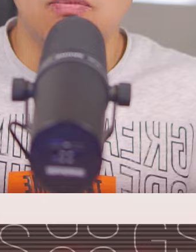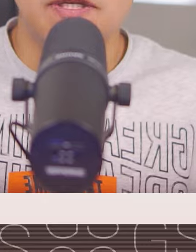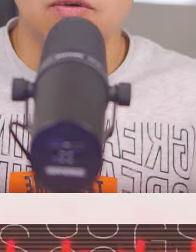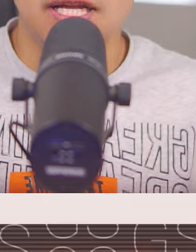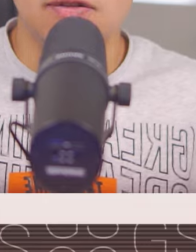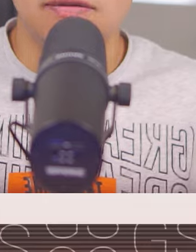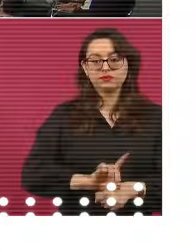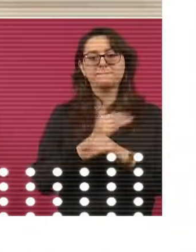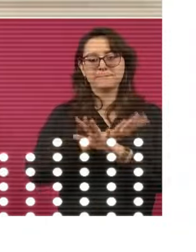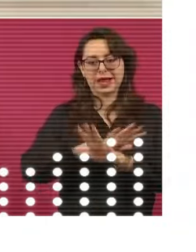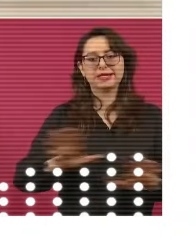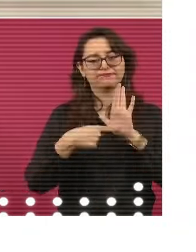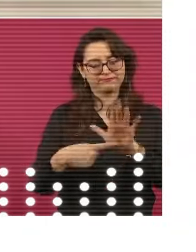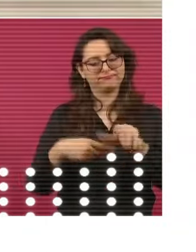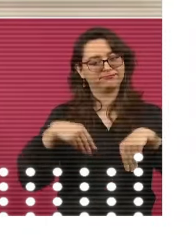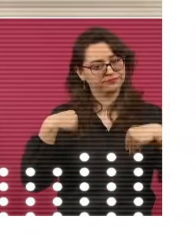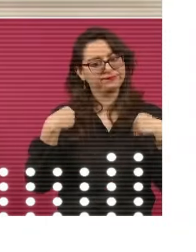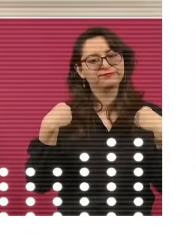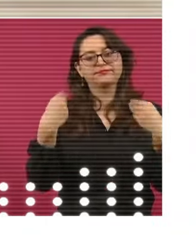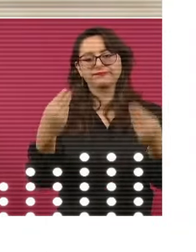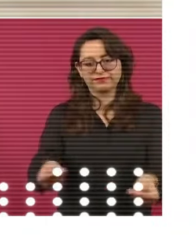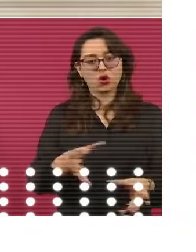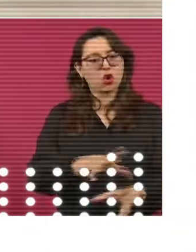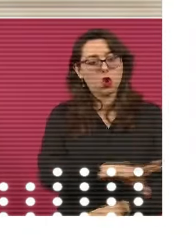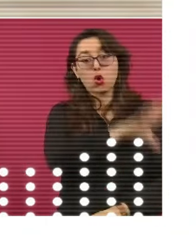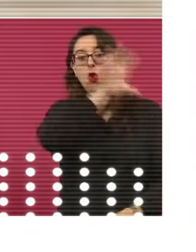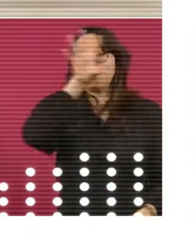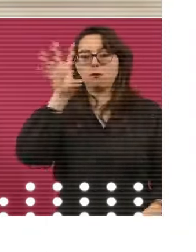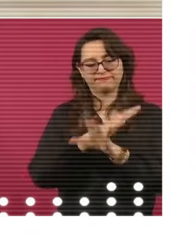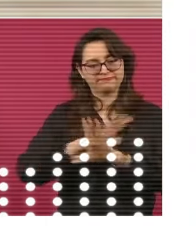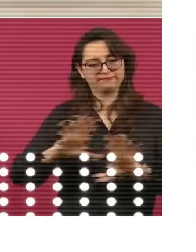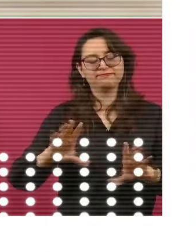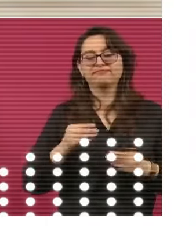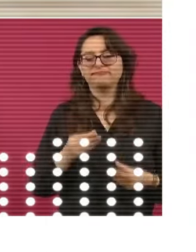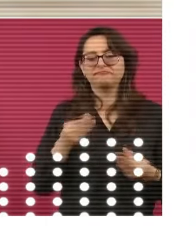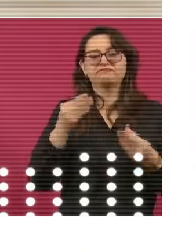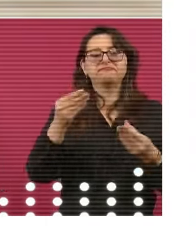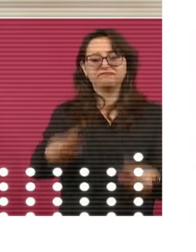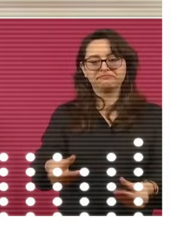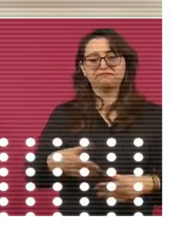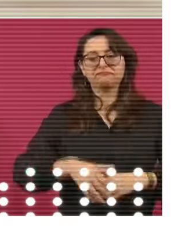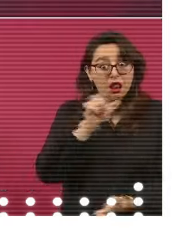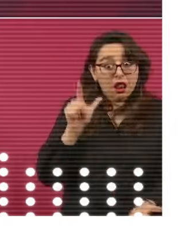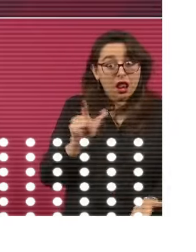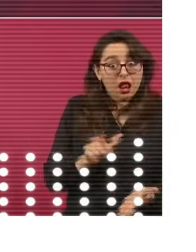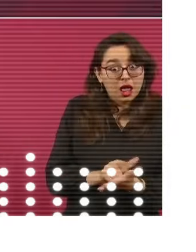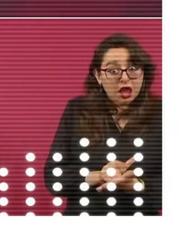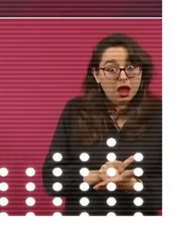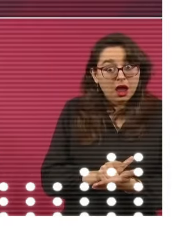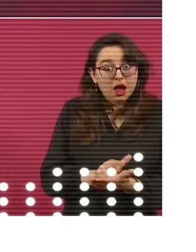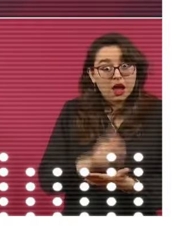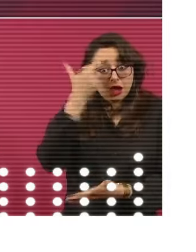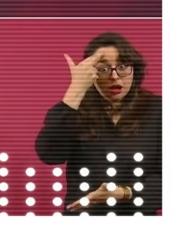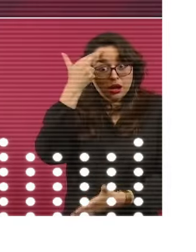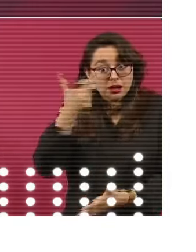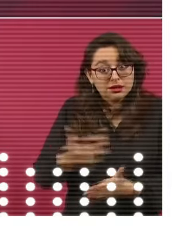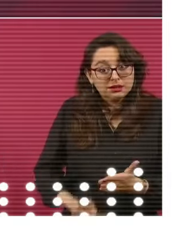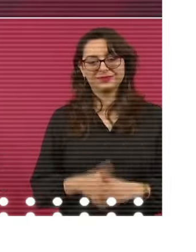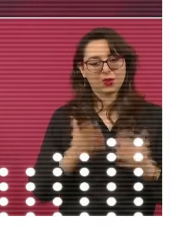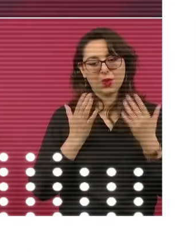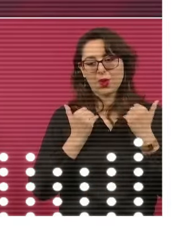presidente López Obrador vamos a entregar toda la información no hay nada ilegal Se hace trabajo de